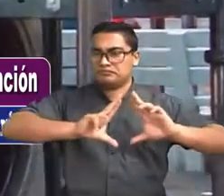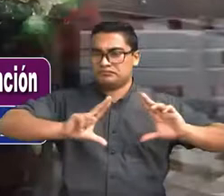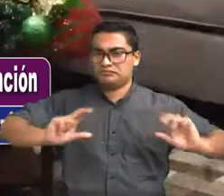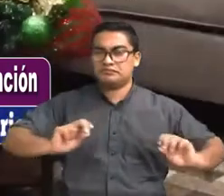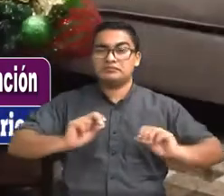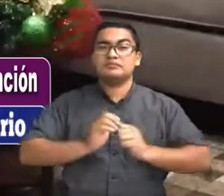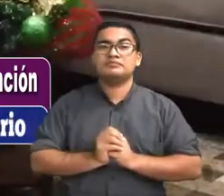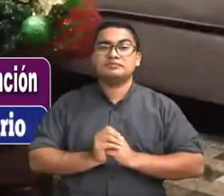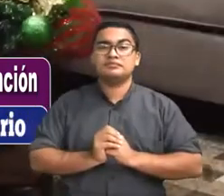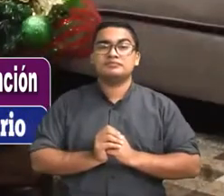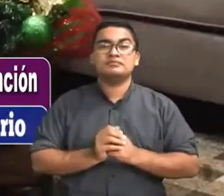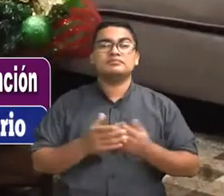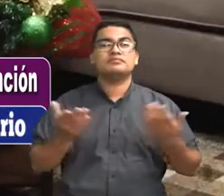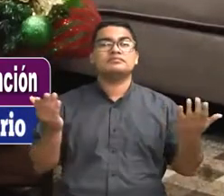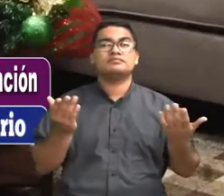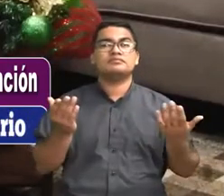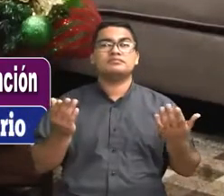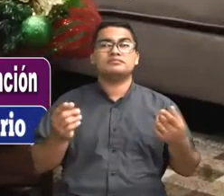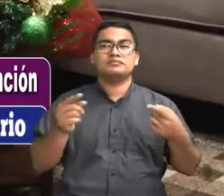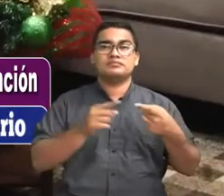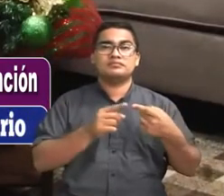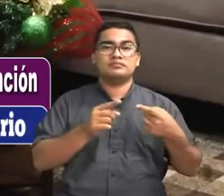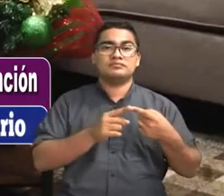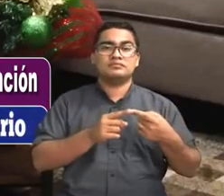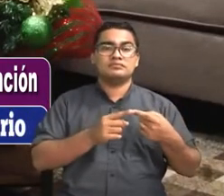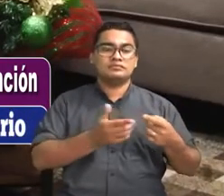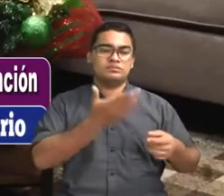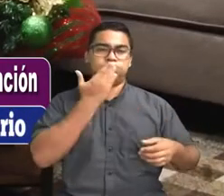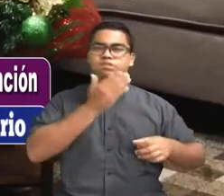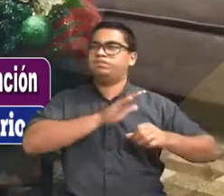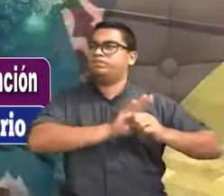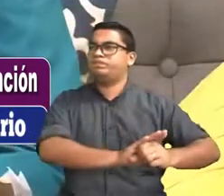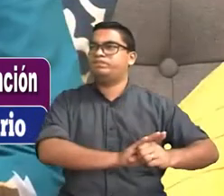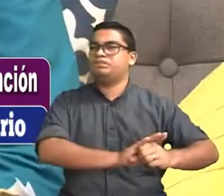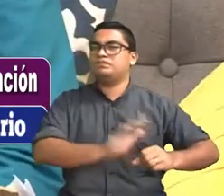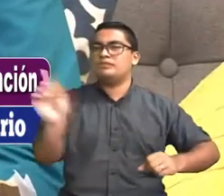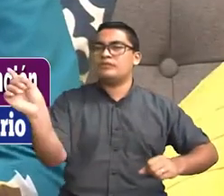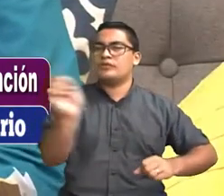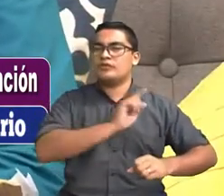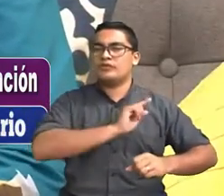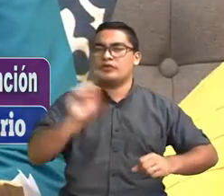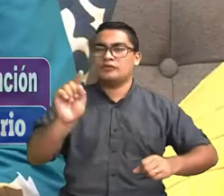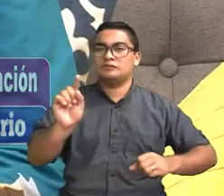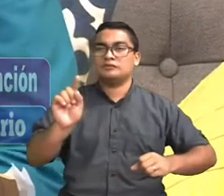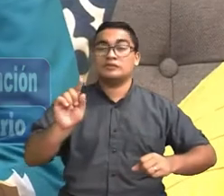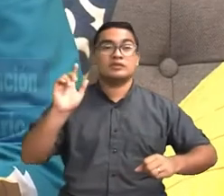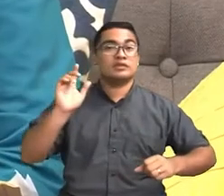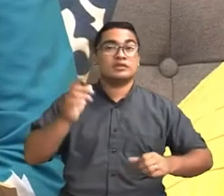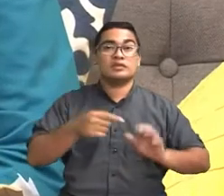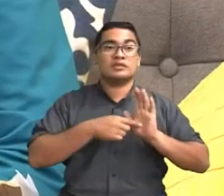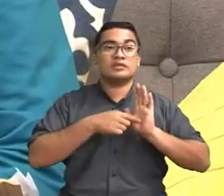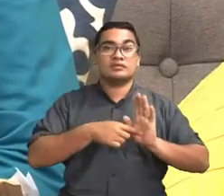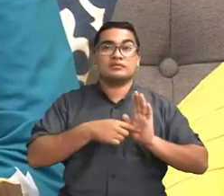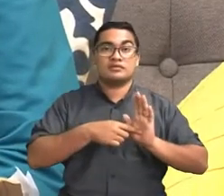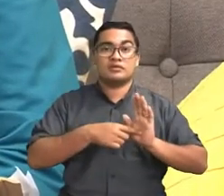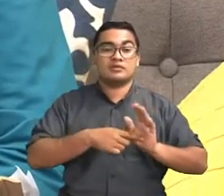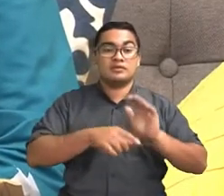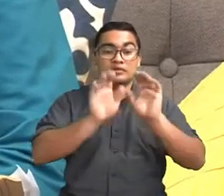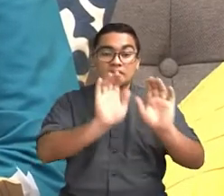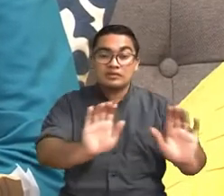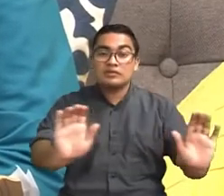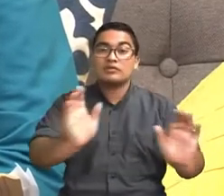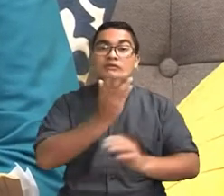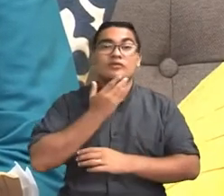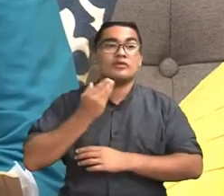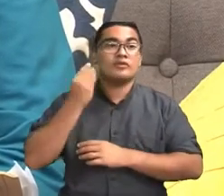que ver con el principio de la no discriminación. O sea, ningún niño o niña, adolescente, puede ser o debe